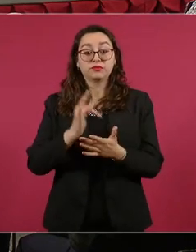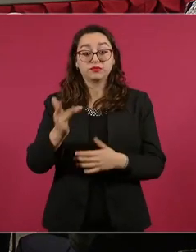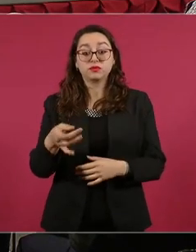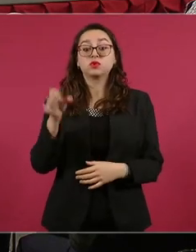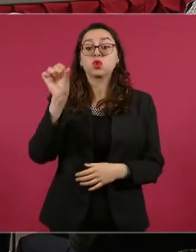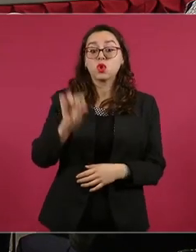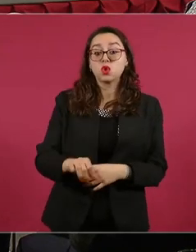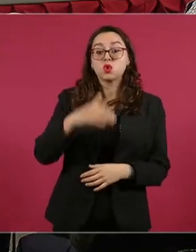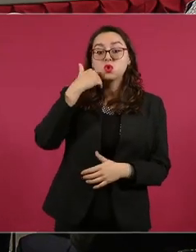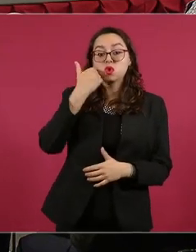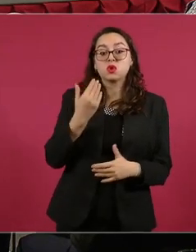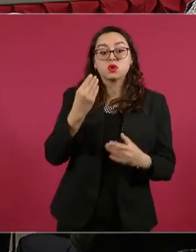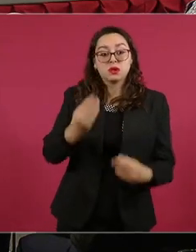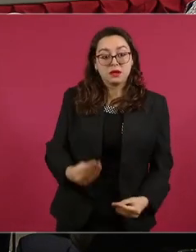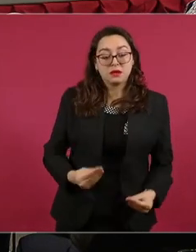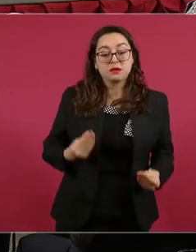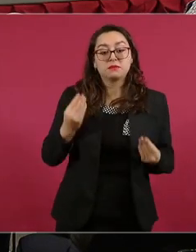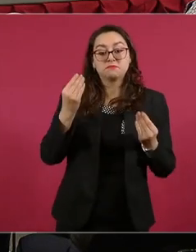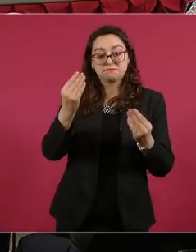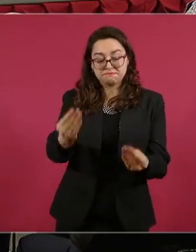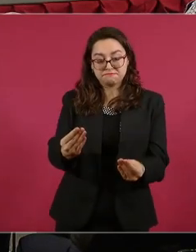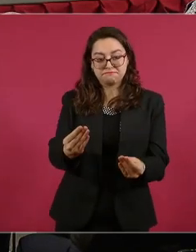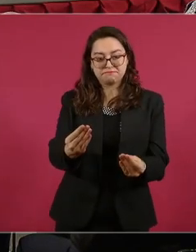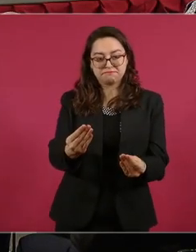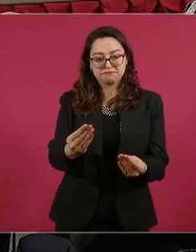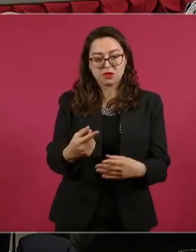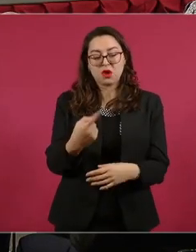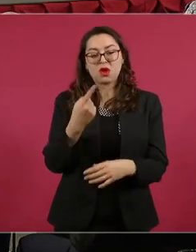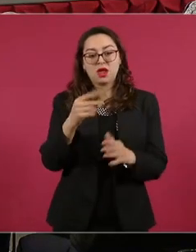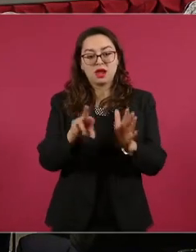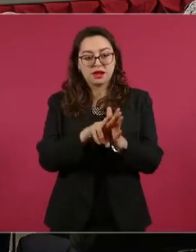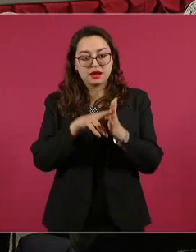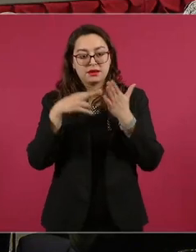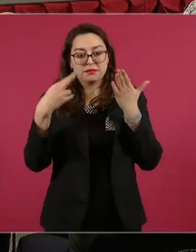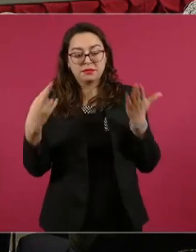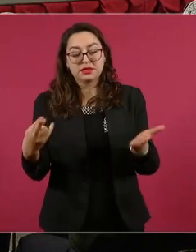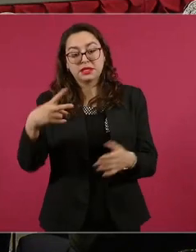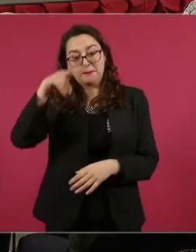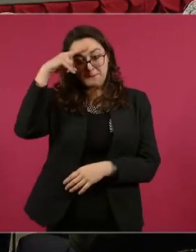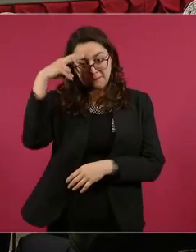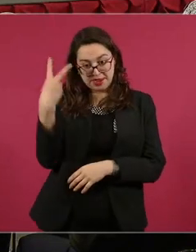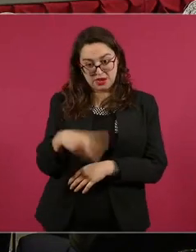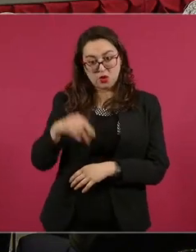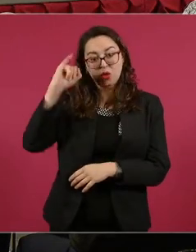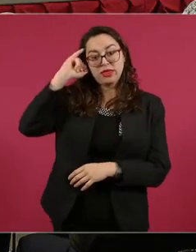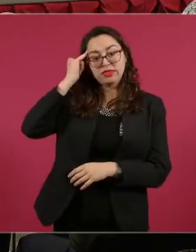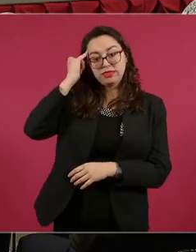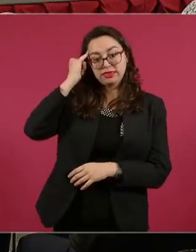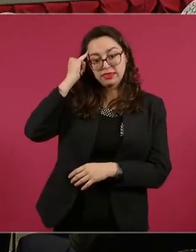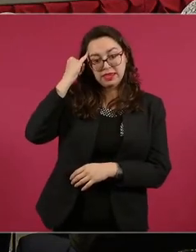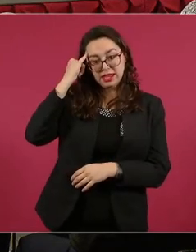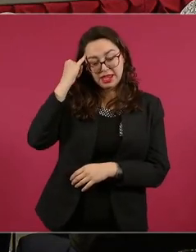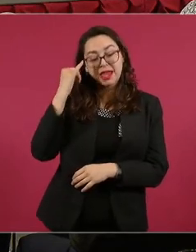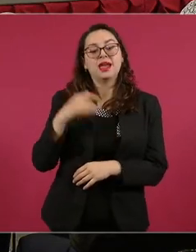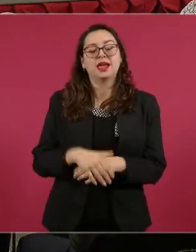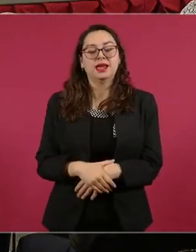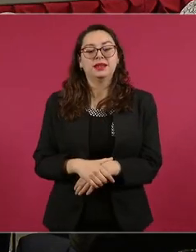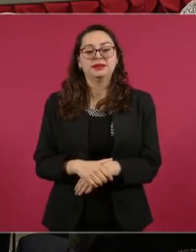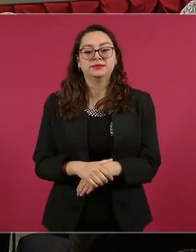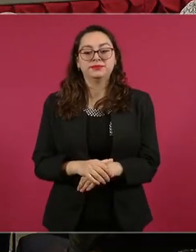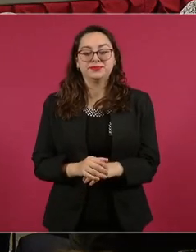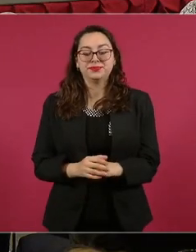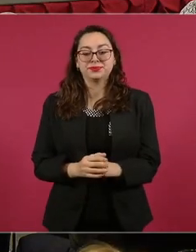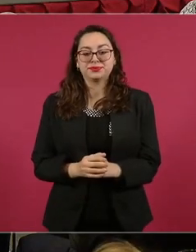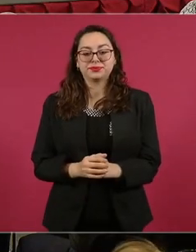este momento una edición de la revista de México Indígena que hemos hecho para este efecto,